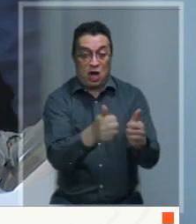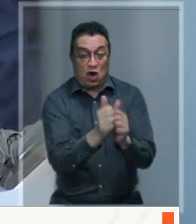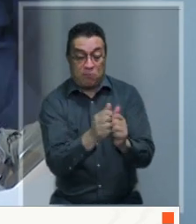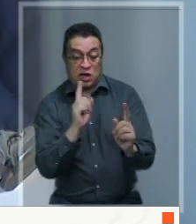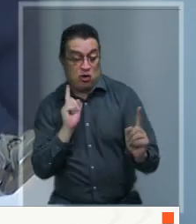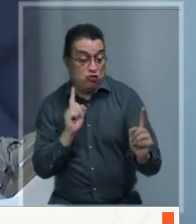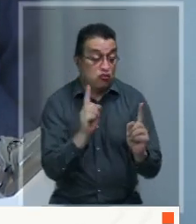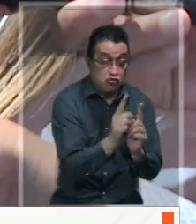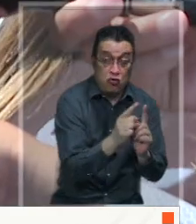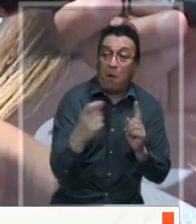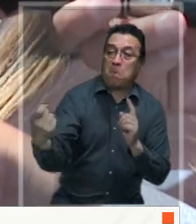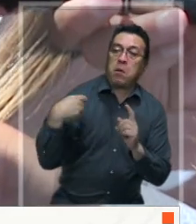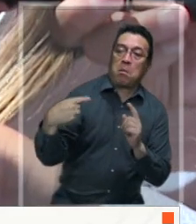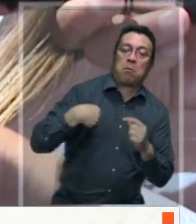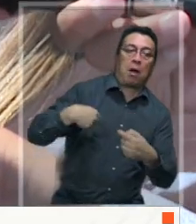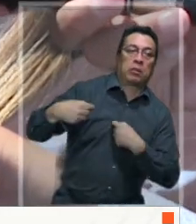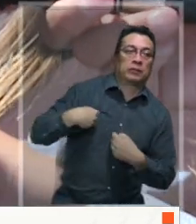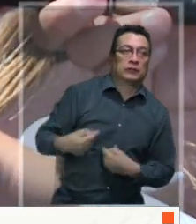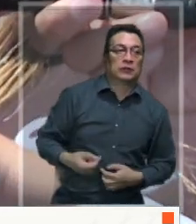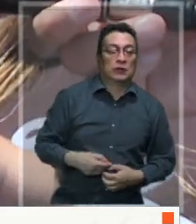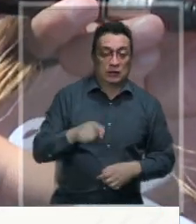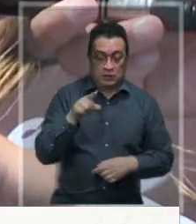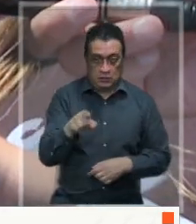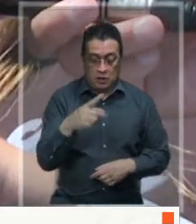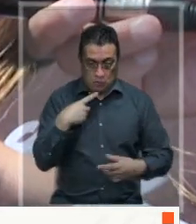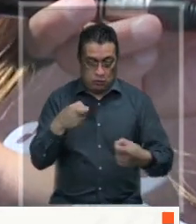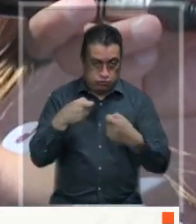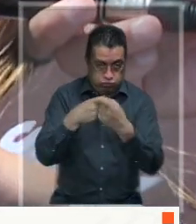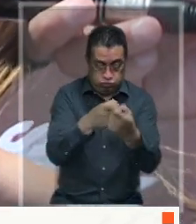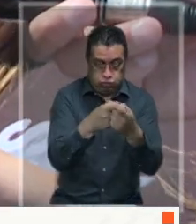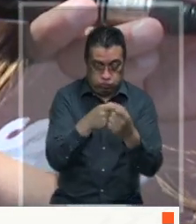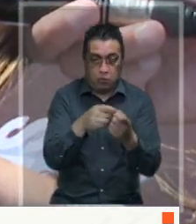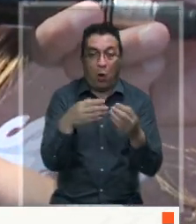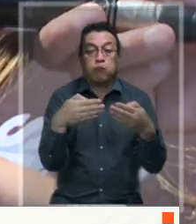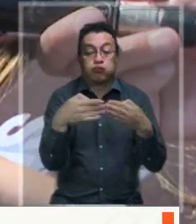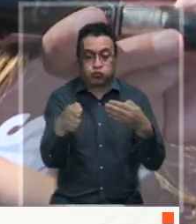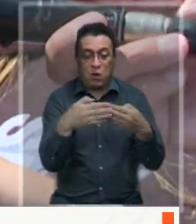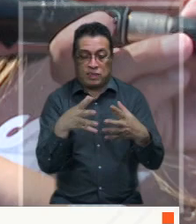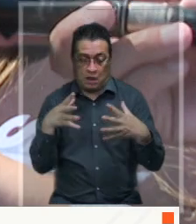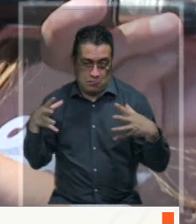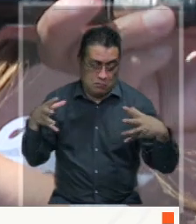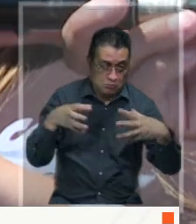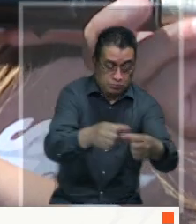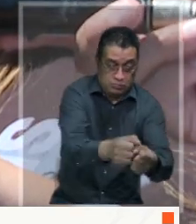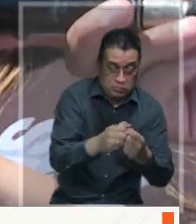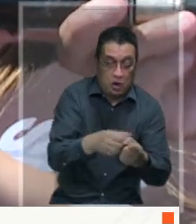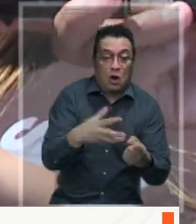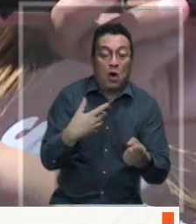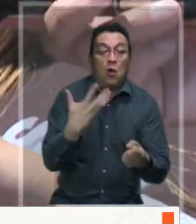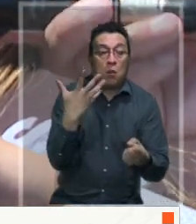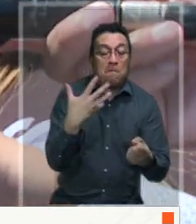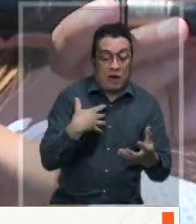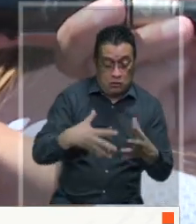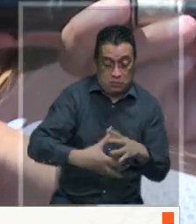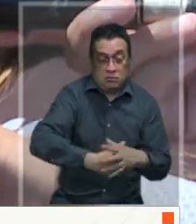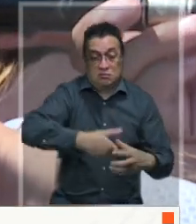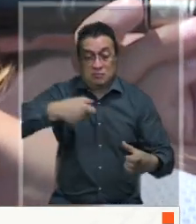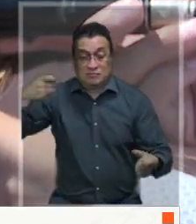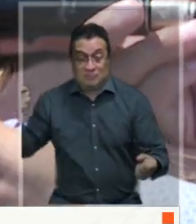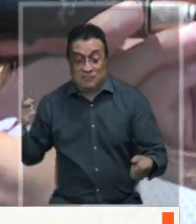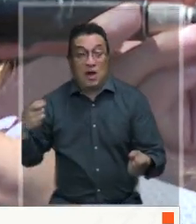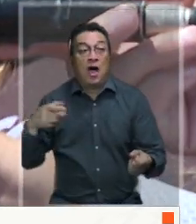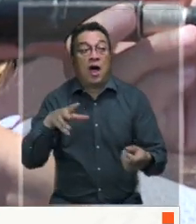le dispararon este tipo forcejeó con él en la puerta y logró sacar una mano y